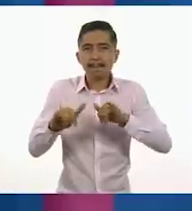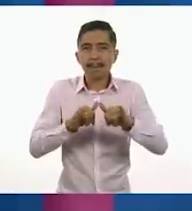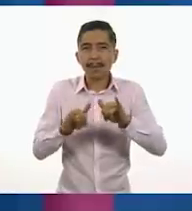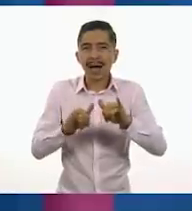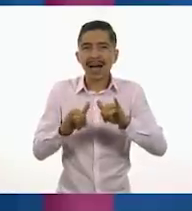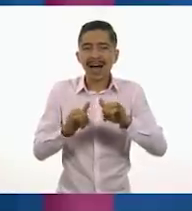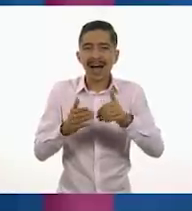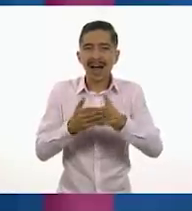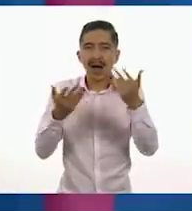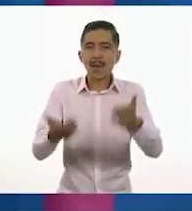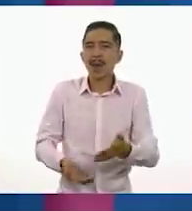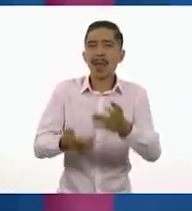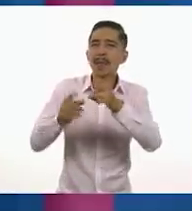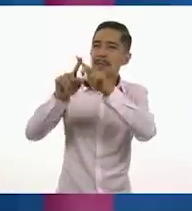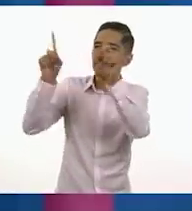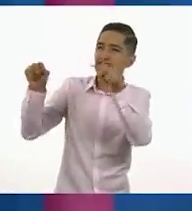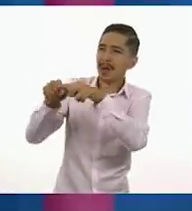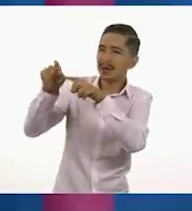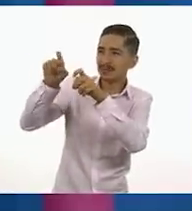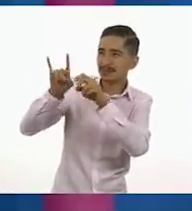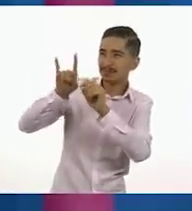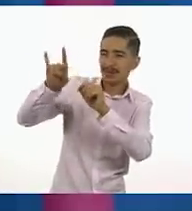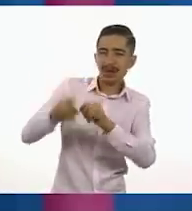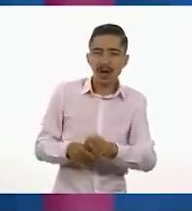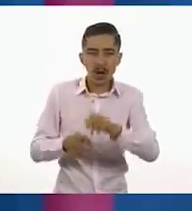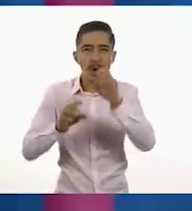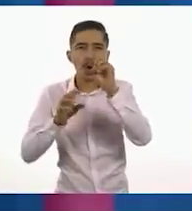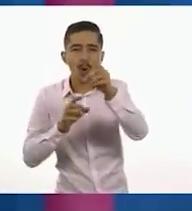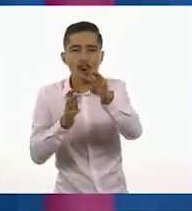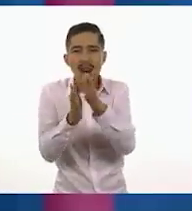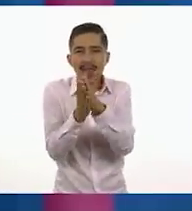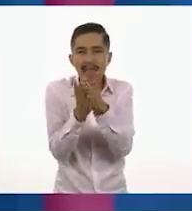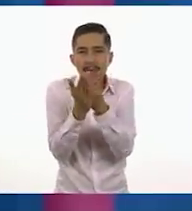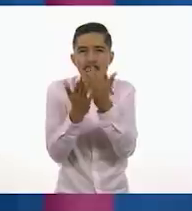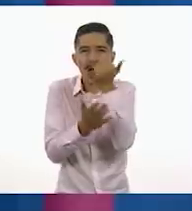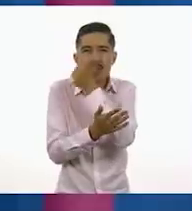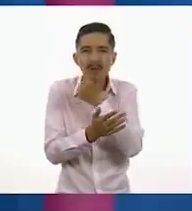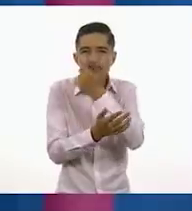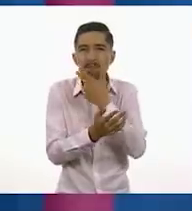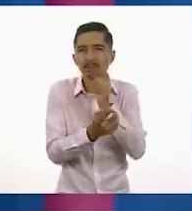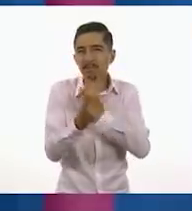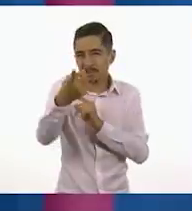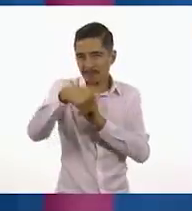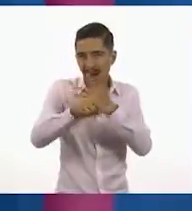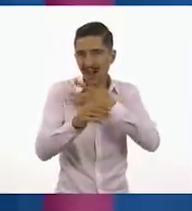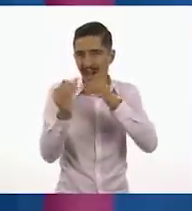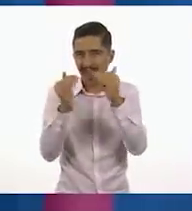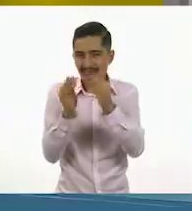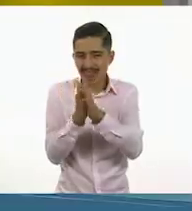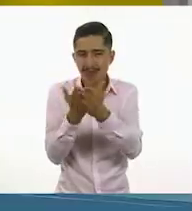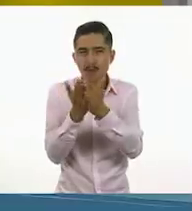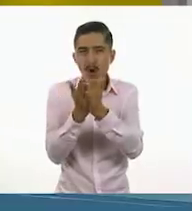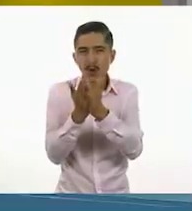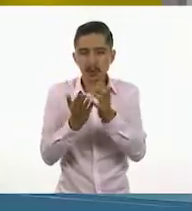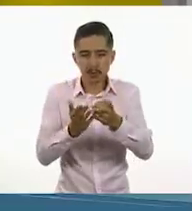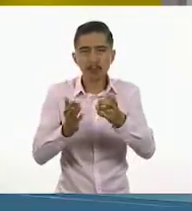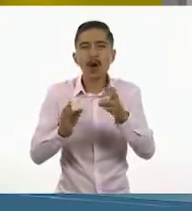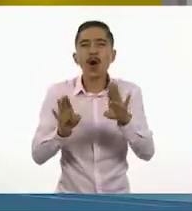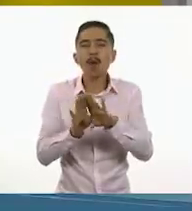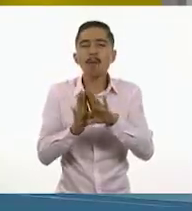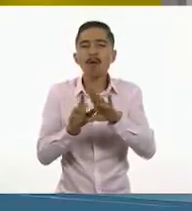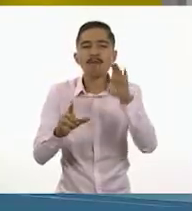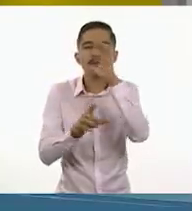tenemos aquí en el pizarrón o en el tamaño de los libros que las alumnas y los alumnos tienen en sus casas. Pues sí,